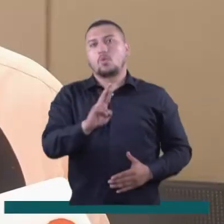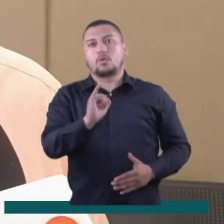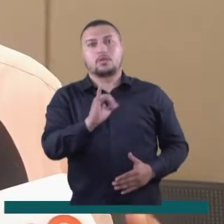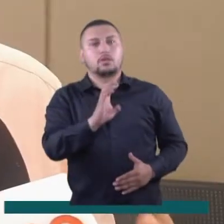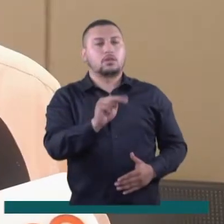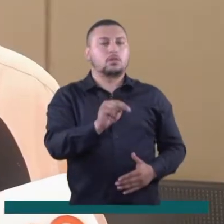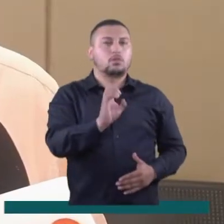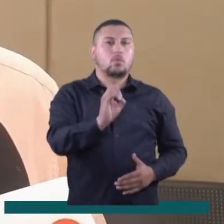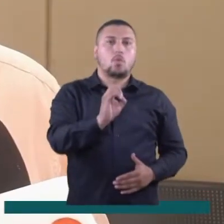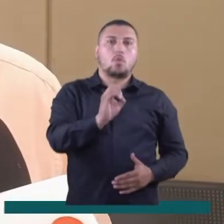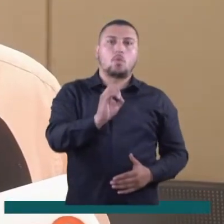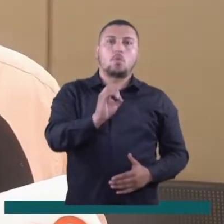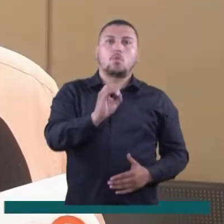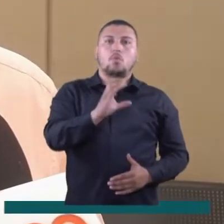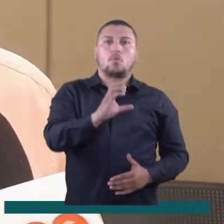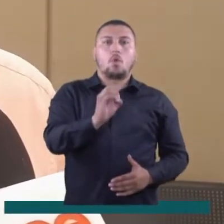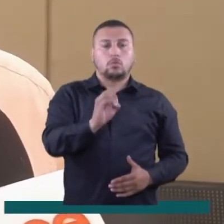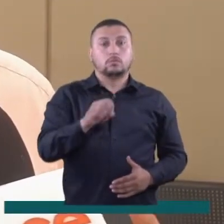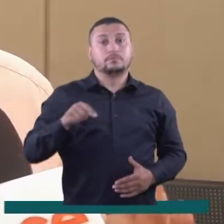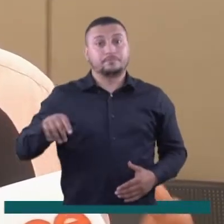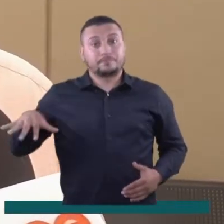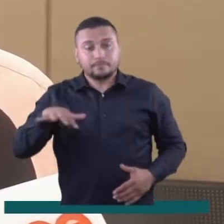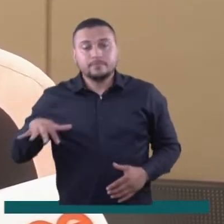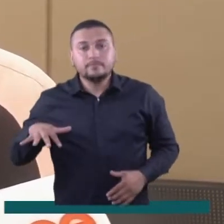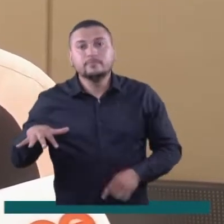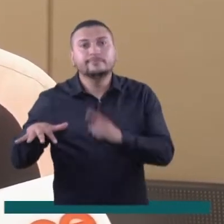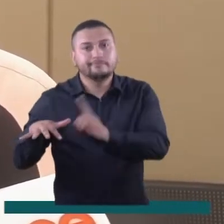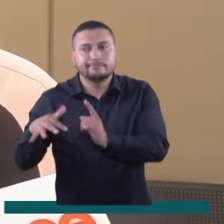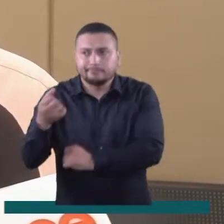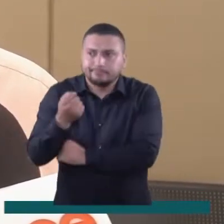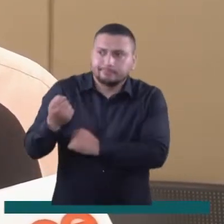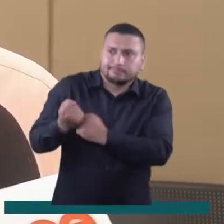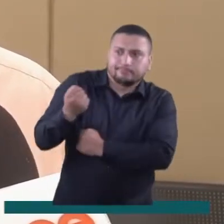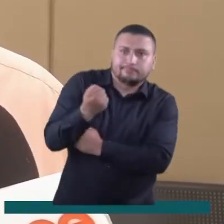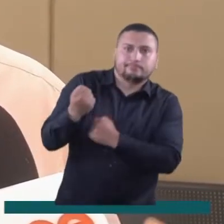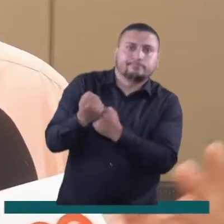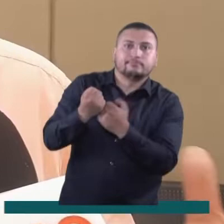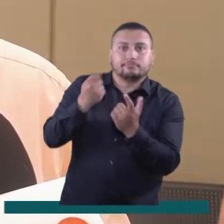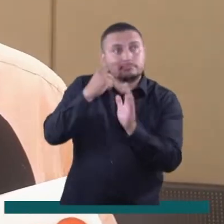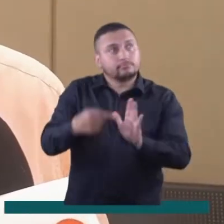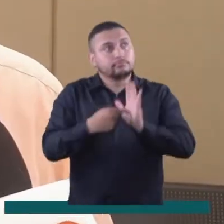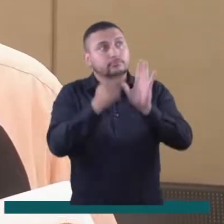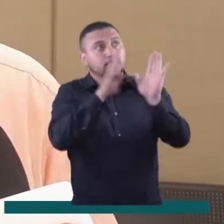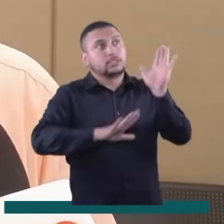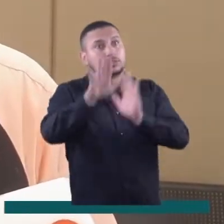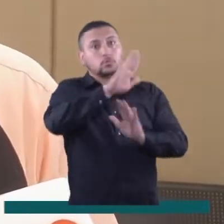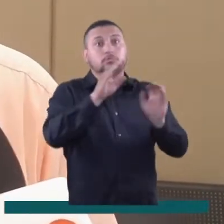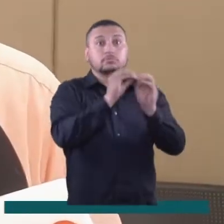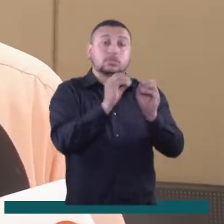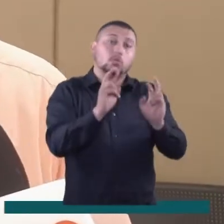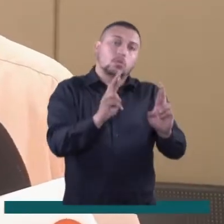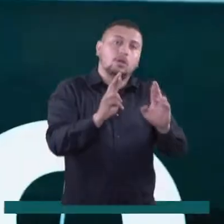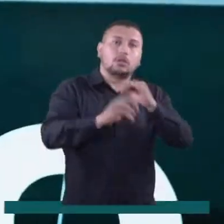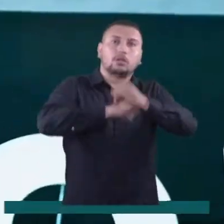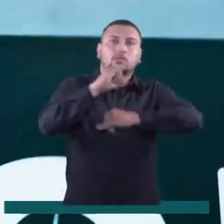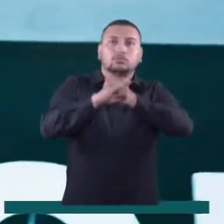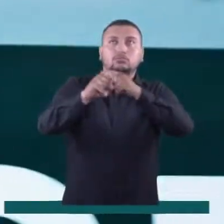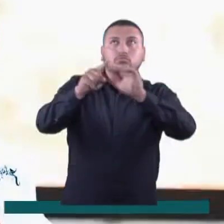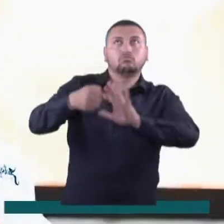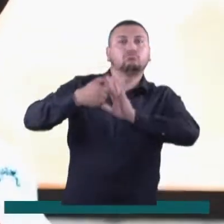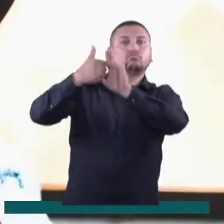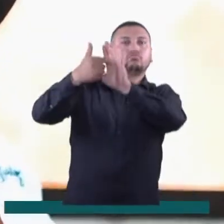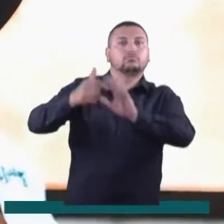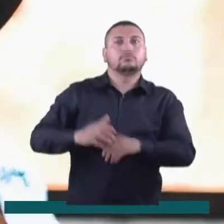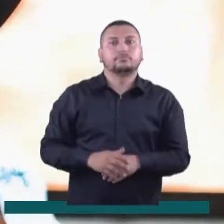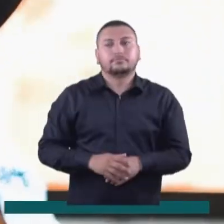convierte en la vitrina para potencializar todo eso, visibilizarlo no solamente a nivel nacional, sino también hacerlo fuera del país. Otro de los